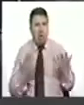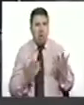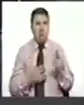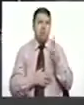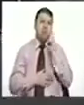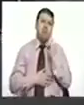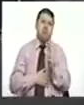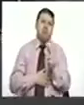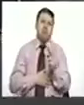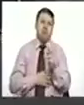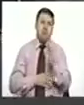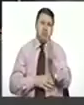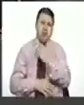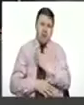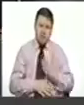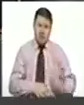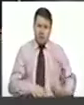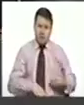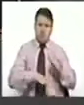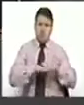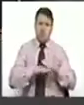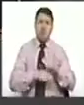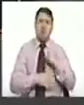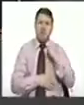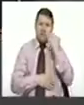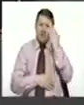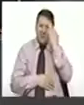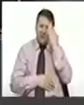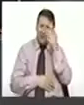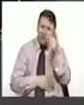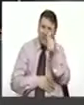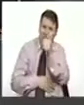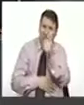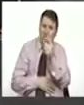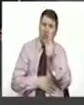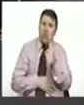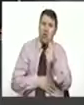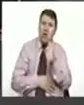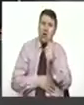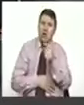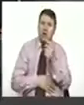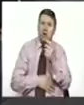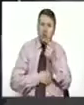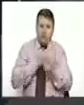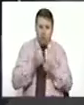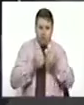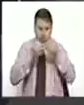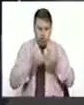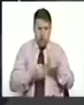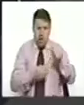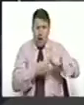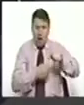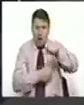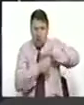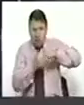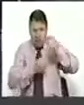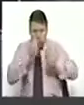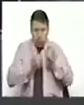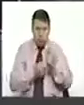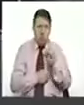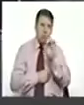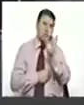miremos estos datos, señor presidente. ¿Sabe usted cuál es el nivel de economía formal de Arauca?